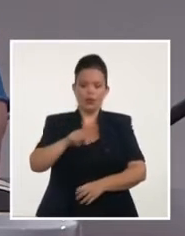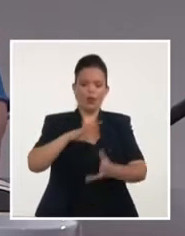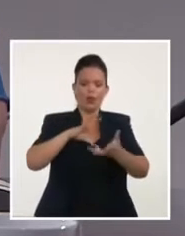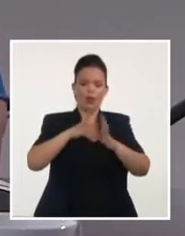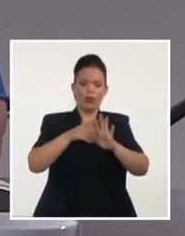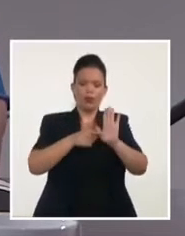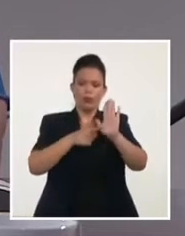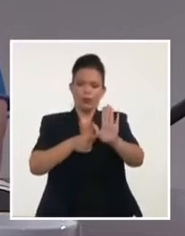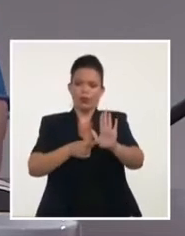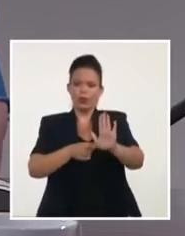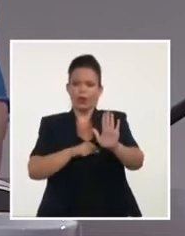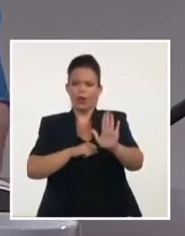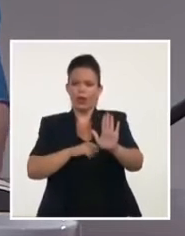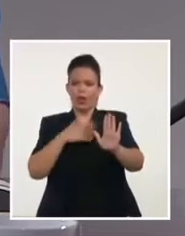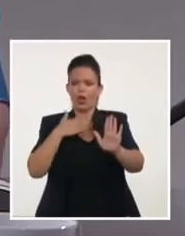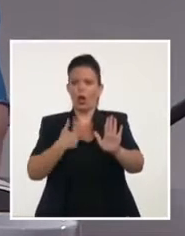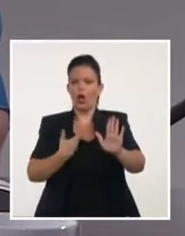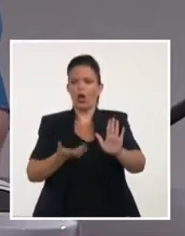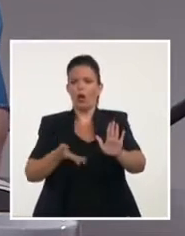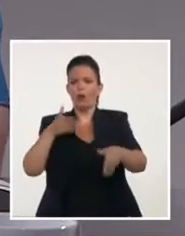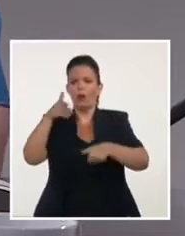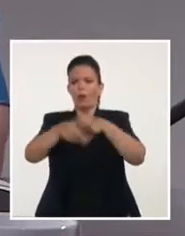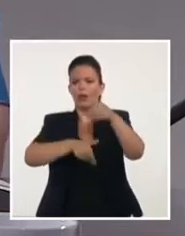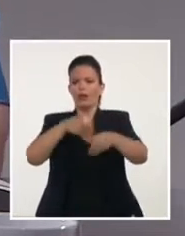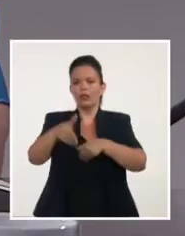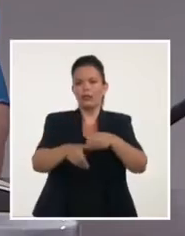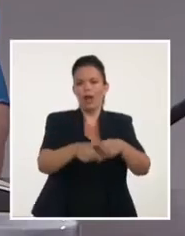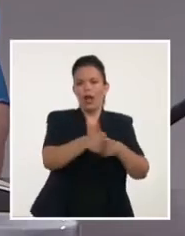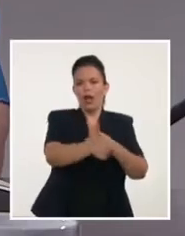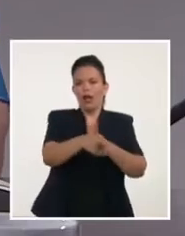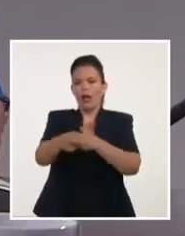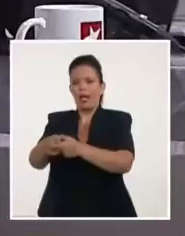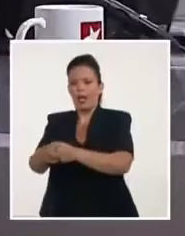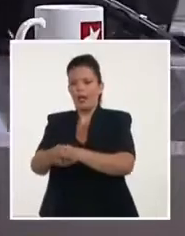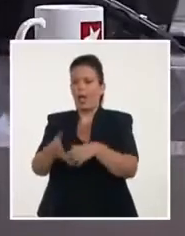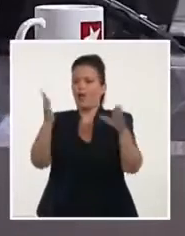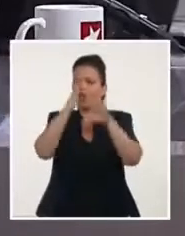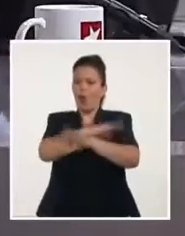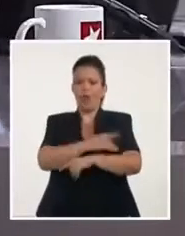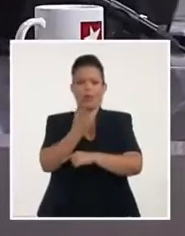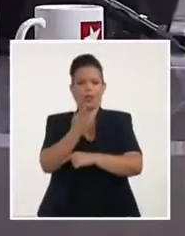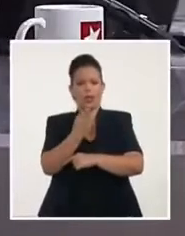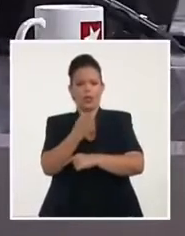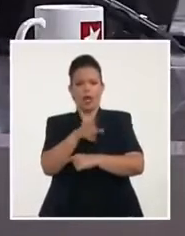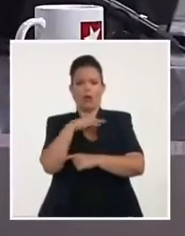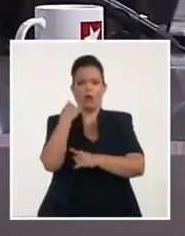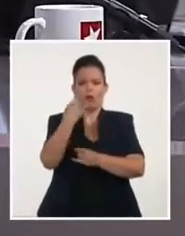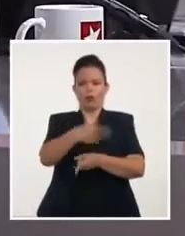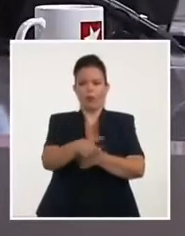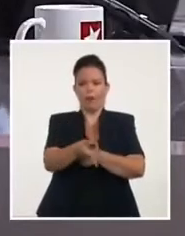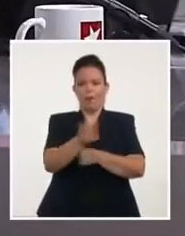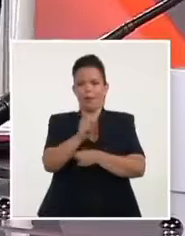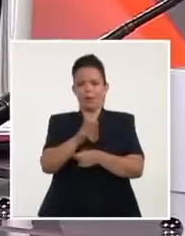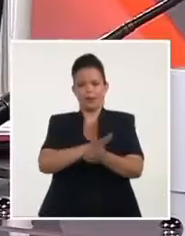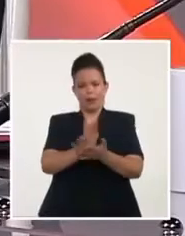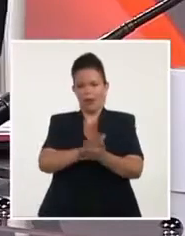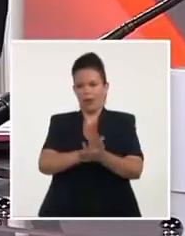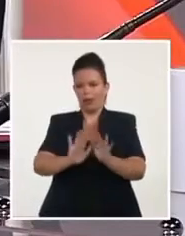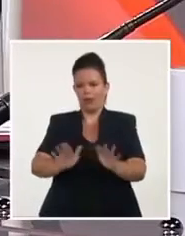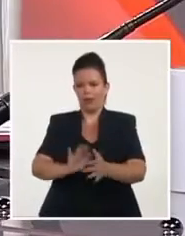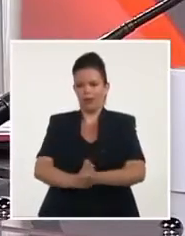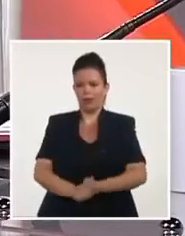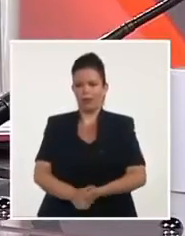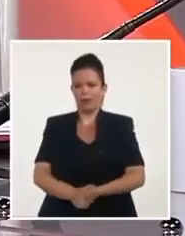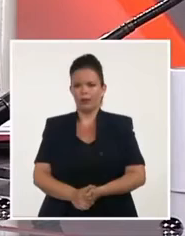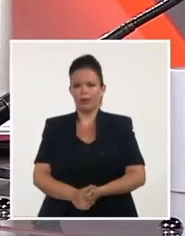guerra, aniquilar a un enemigo sin que participe un solo soldado norteamericano. Y dentro de eso, ¿qué papel juega la manipulación, la fake news? De eso vamos a hablar, pero les